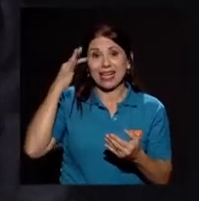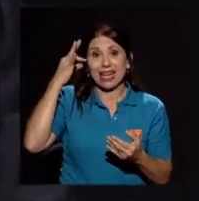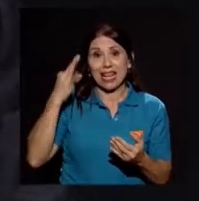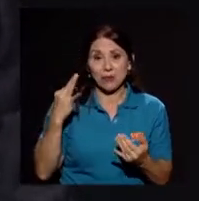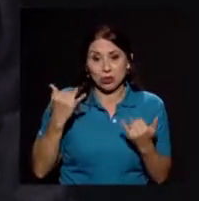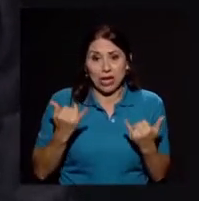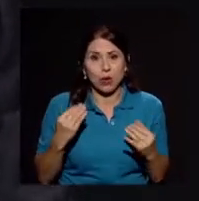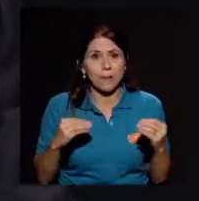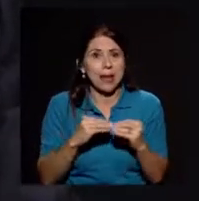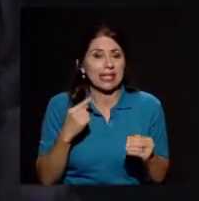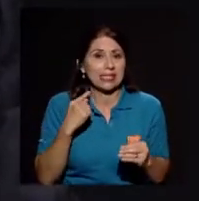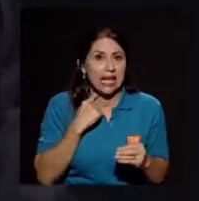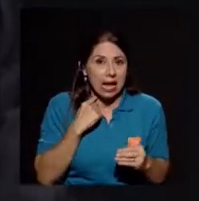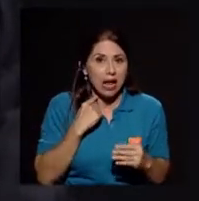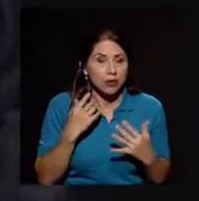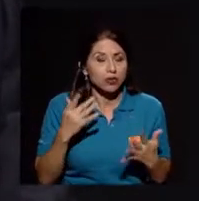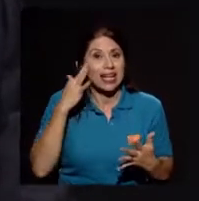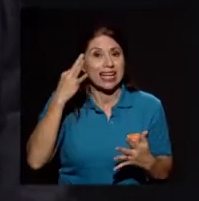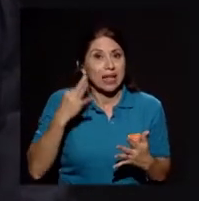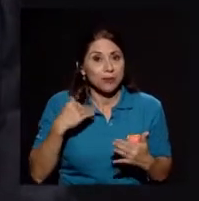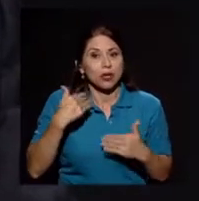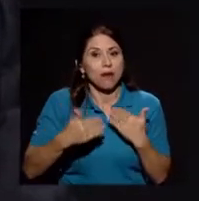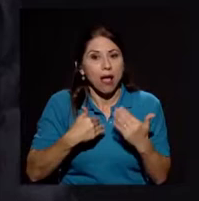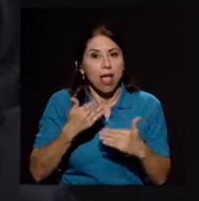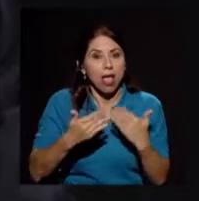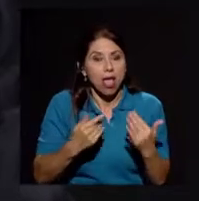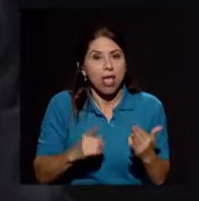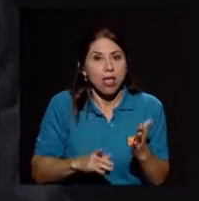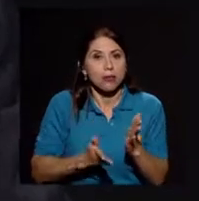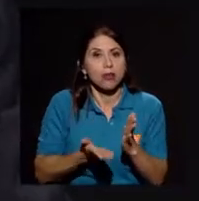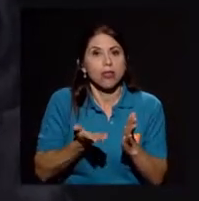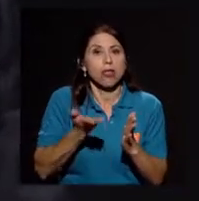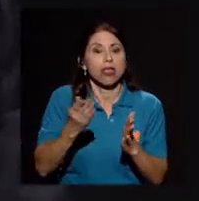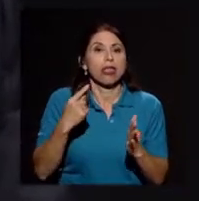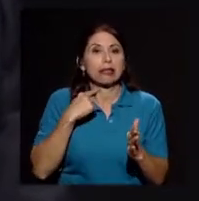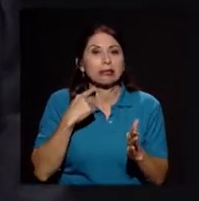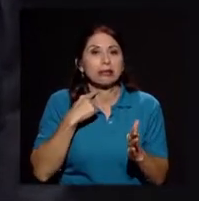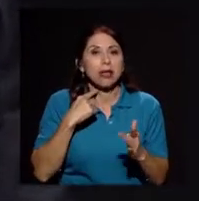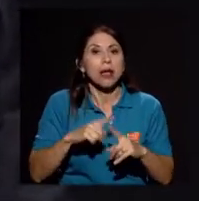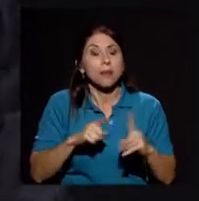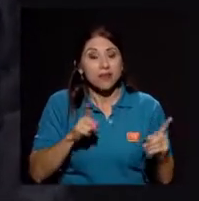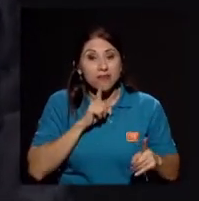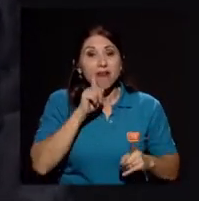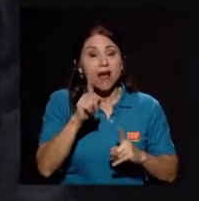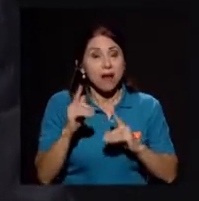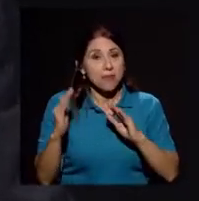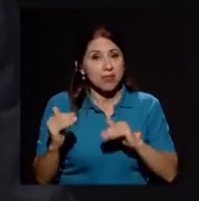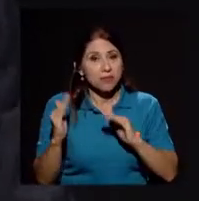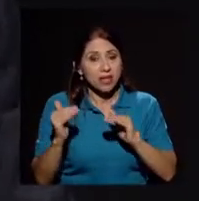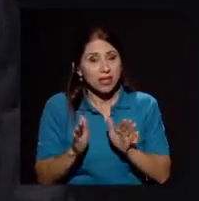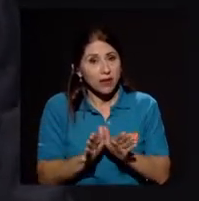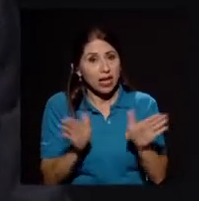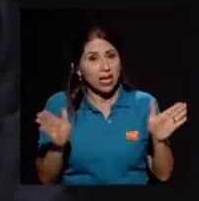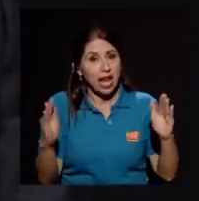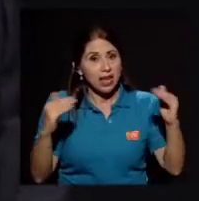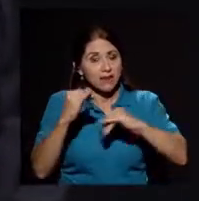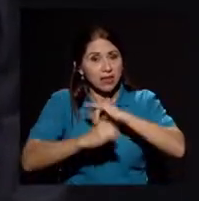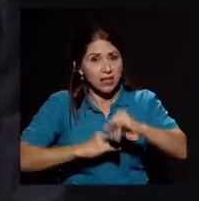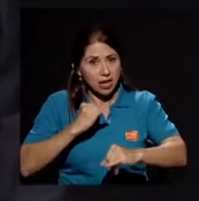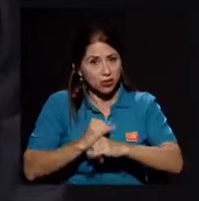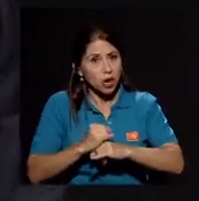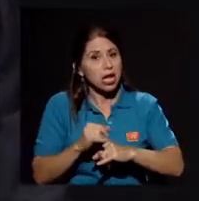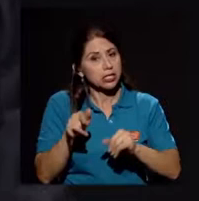altos de lo que están ahora y que iban a seguir subiendo la verdad es que la expectativa en general a nivel internacional es que van a estar